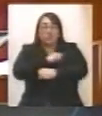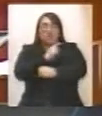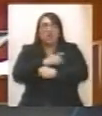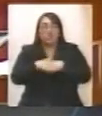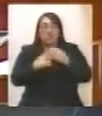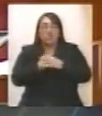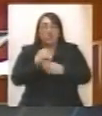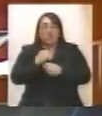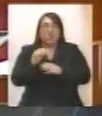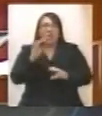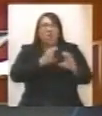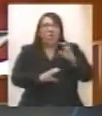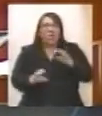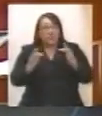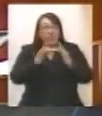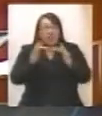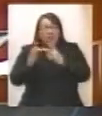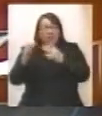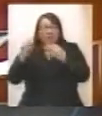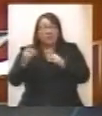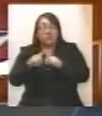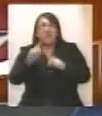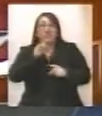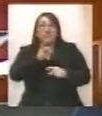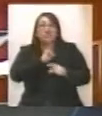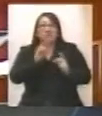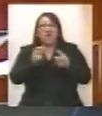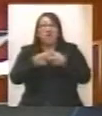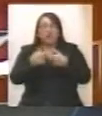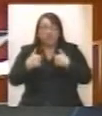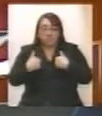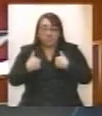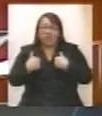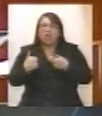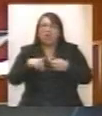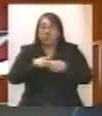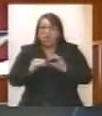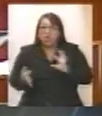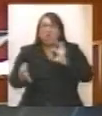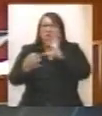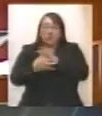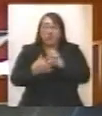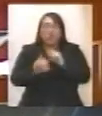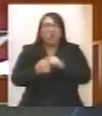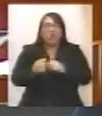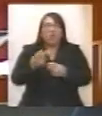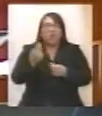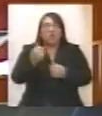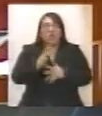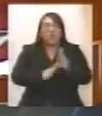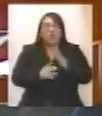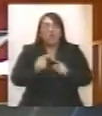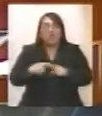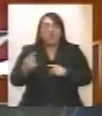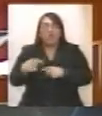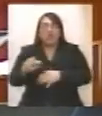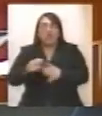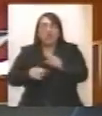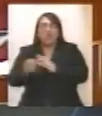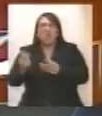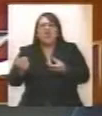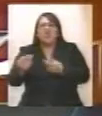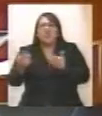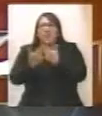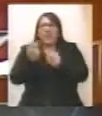trabajo coordinado multisectorialmente desde la Comisión Ejecutiva Multisectorial contra el Lavado de Activos y el Financiamiento